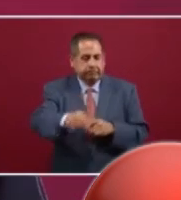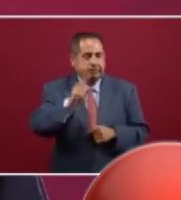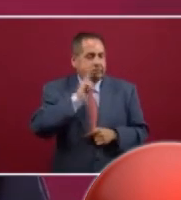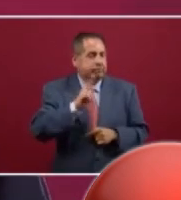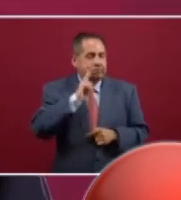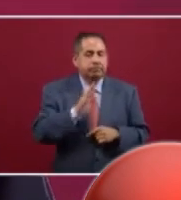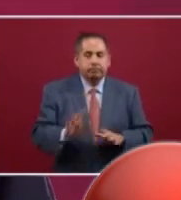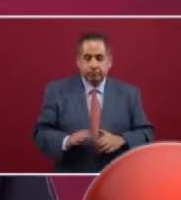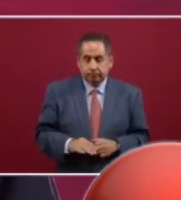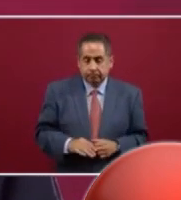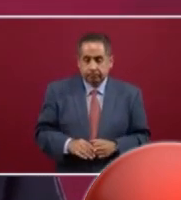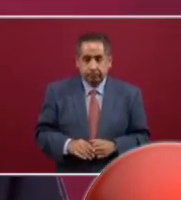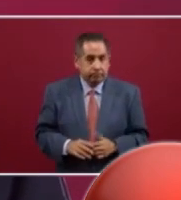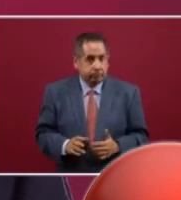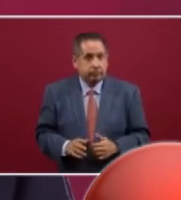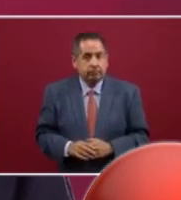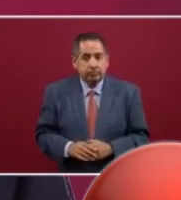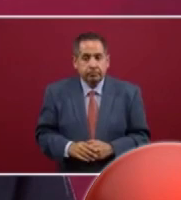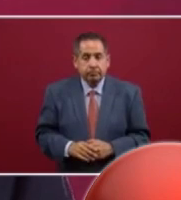A ver,